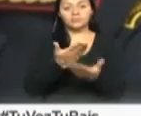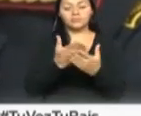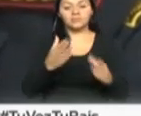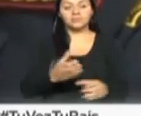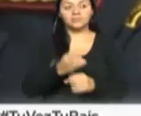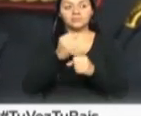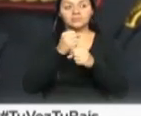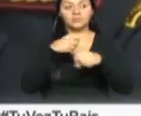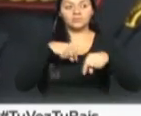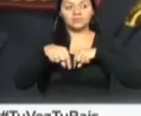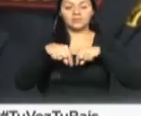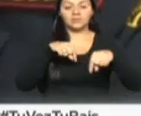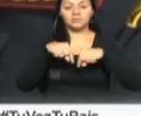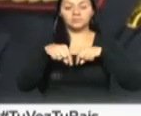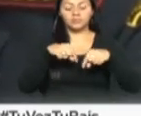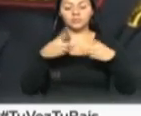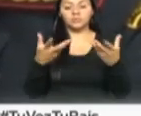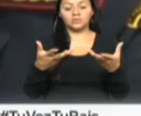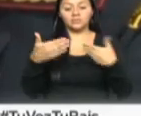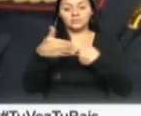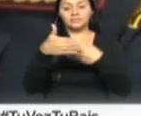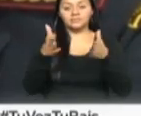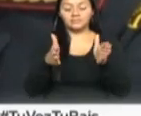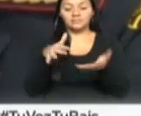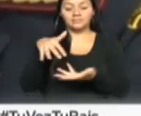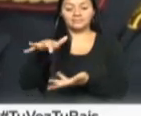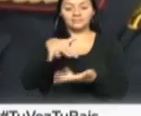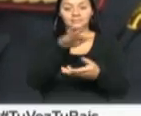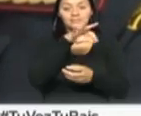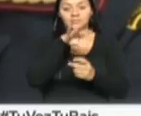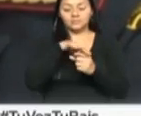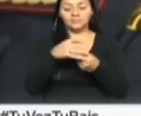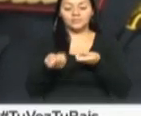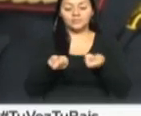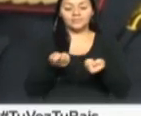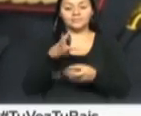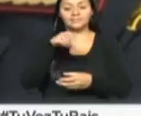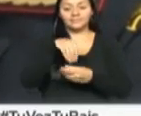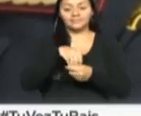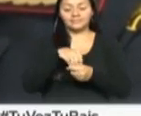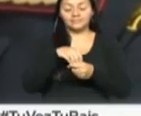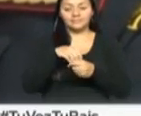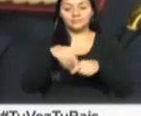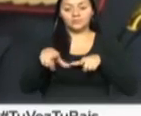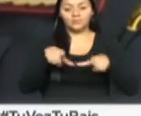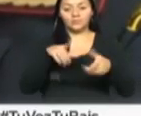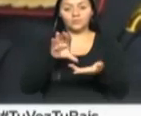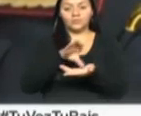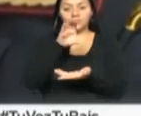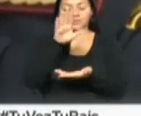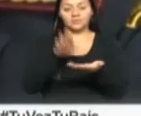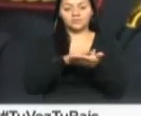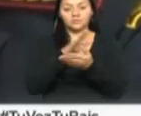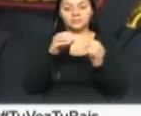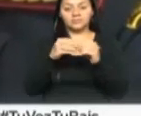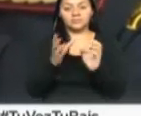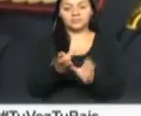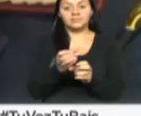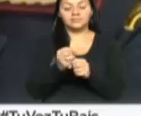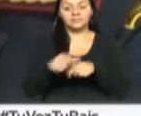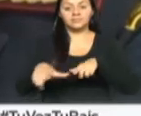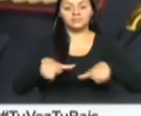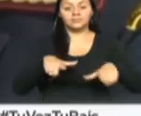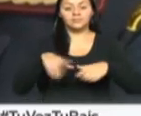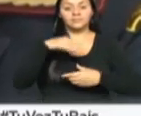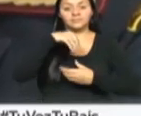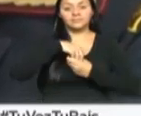transporte del paquete electoral, control y seguridad en el interior de los recintos electorales y de la seguridad de las instalaciones electorales